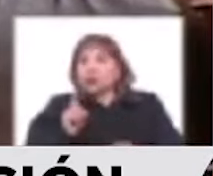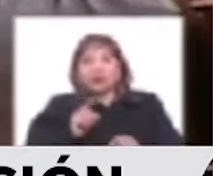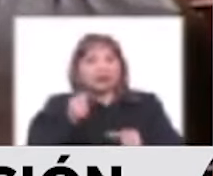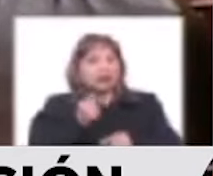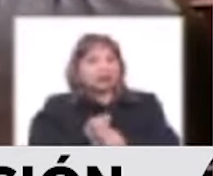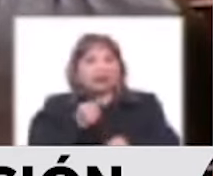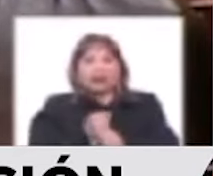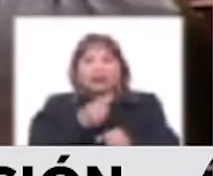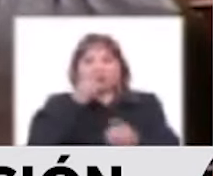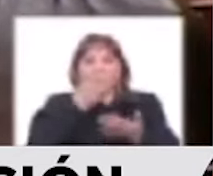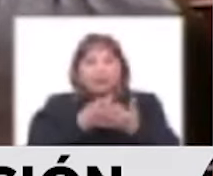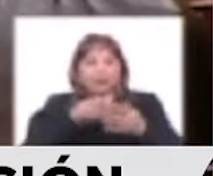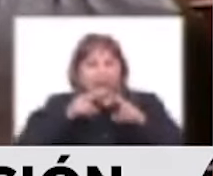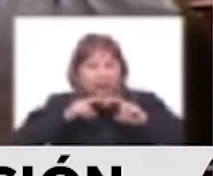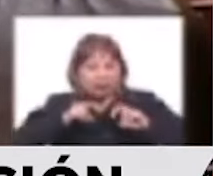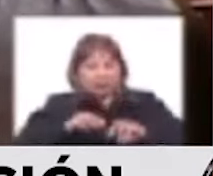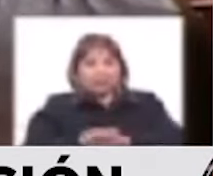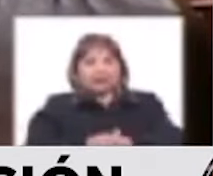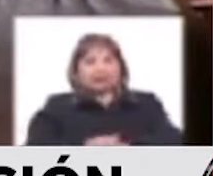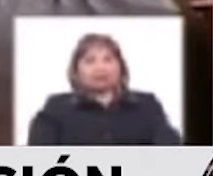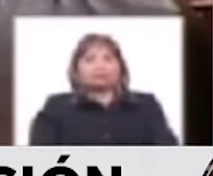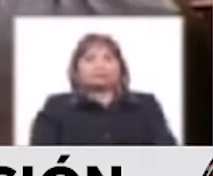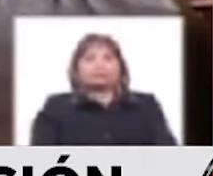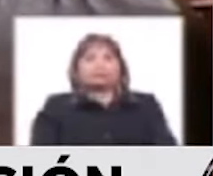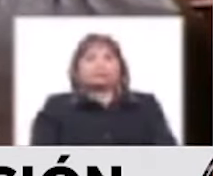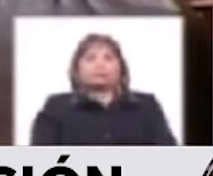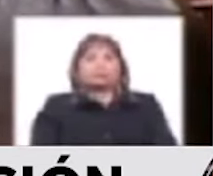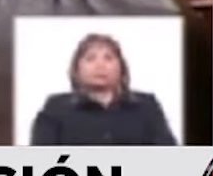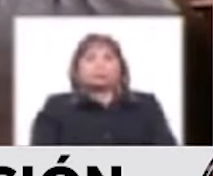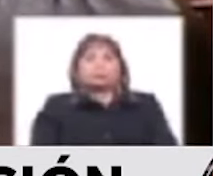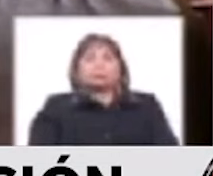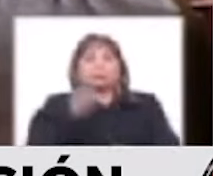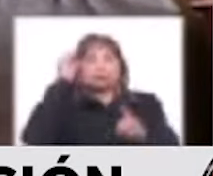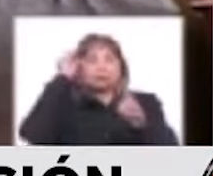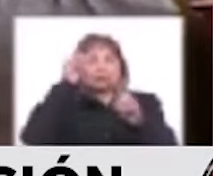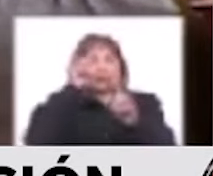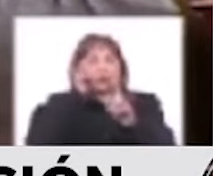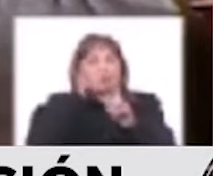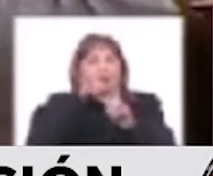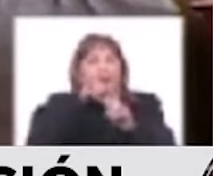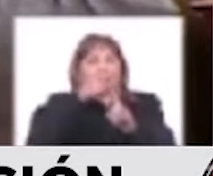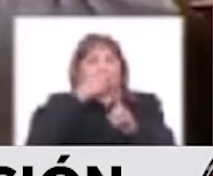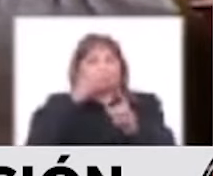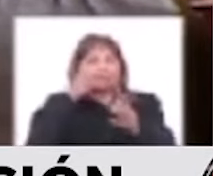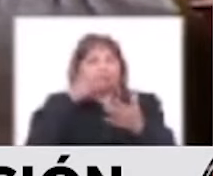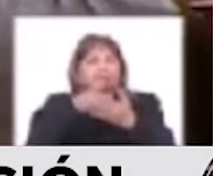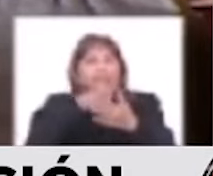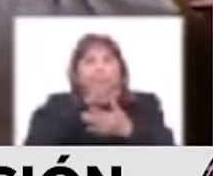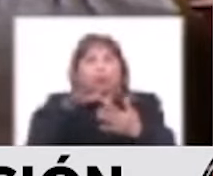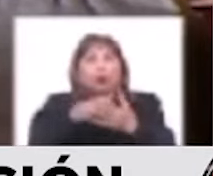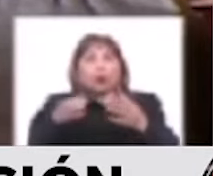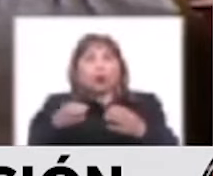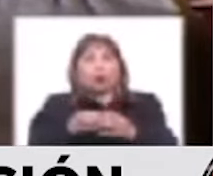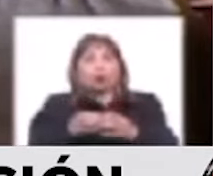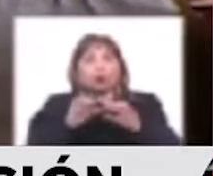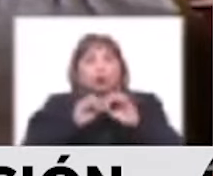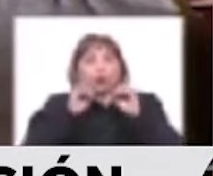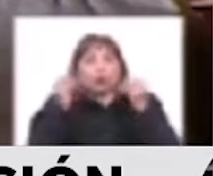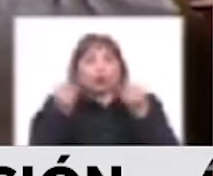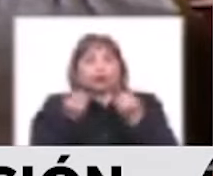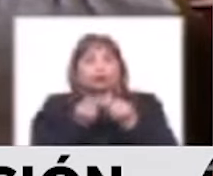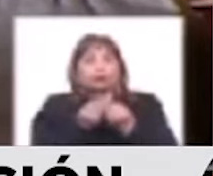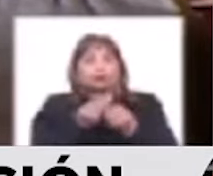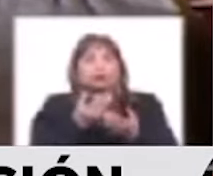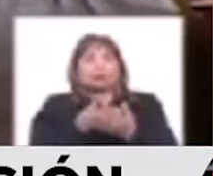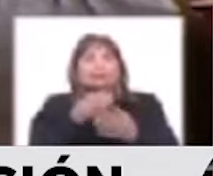de la alimentación que tienen millones de peruanos. En su momento se pudo obtener las firmas necesarias para presentar